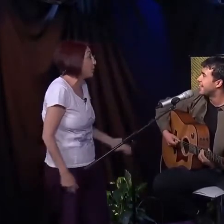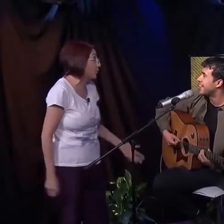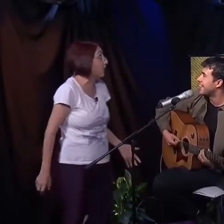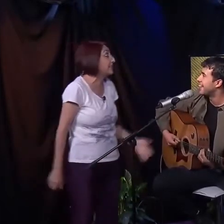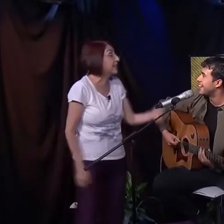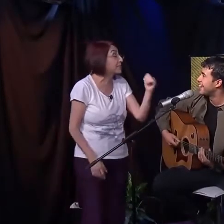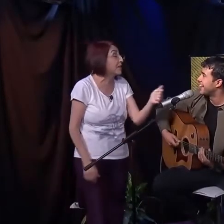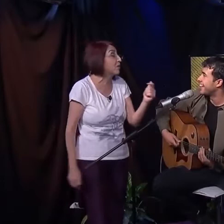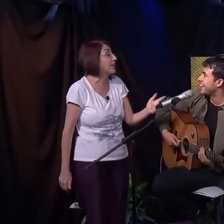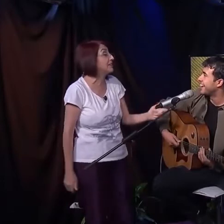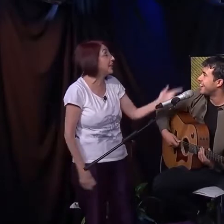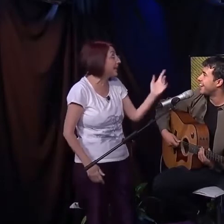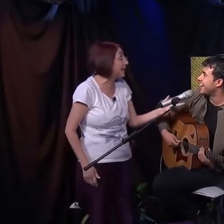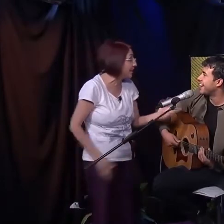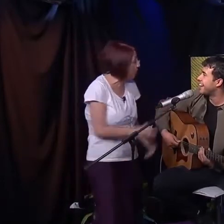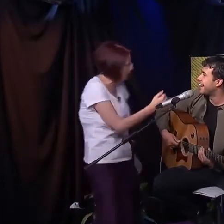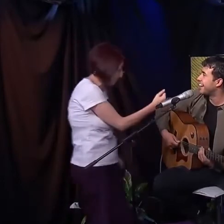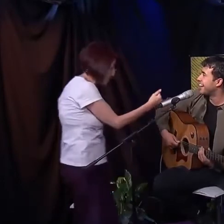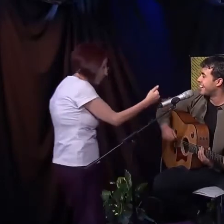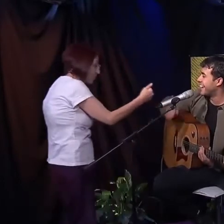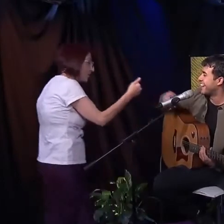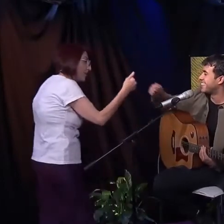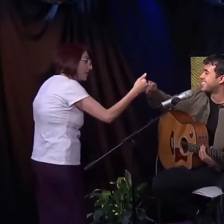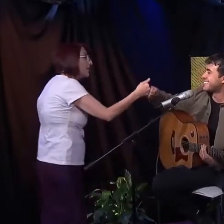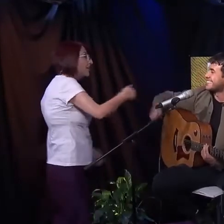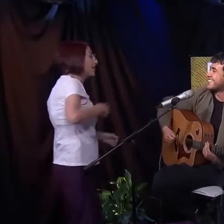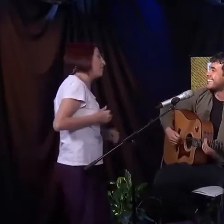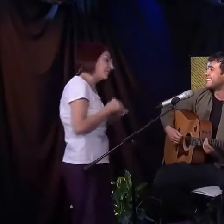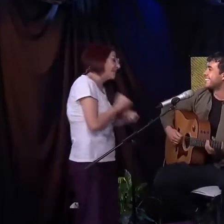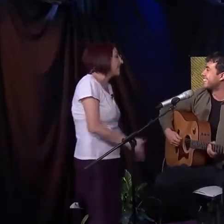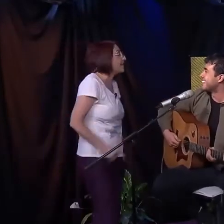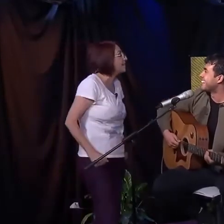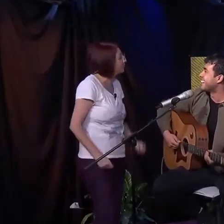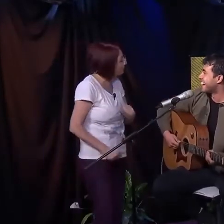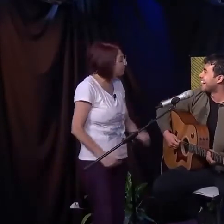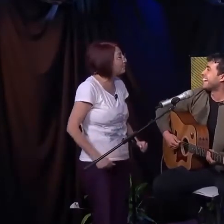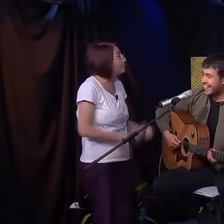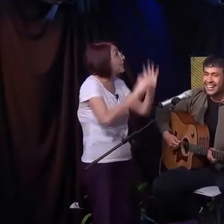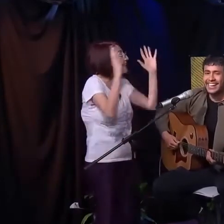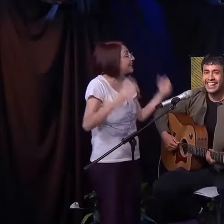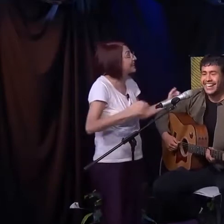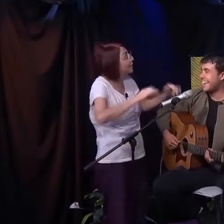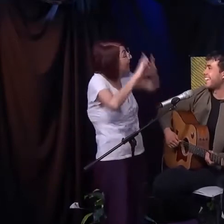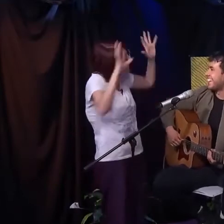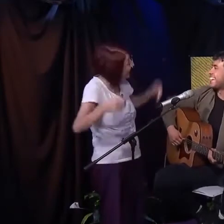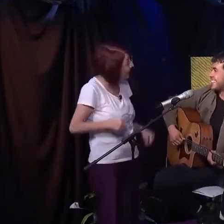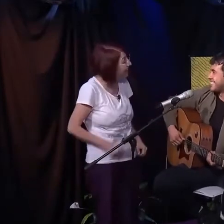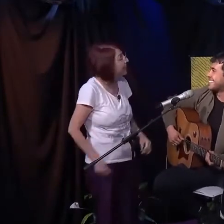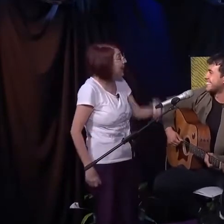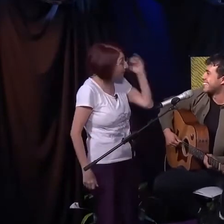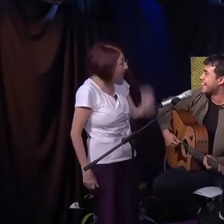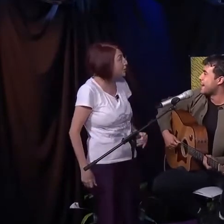mismo tiempo no es fácil. Español, inglés y alvaradeño. Que somos como... ¿Cuál es el alvaradeño? Pues así. Es que en alvarado. Pura